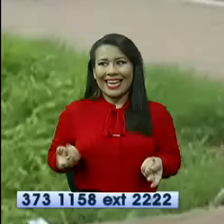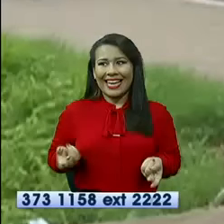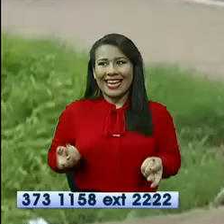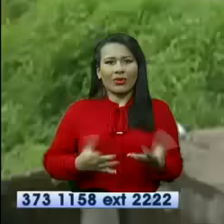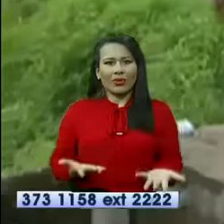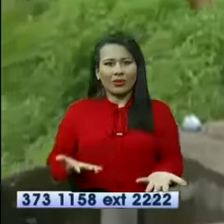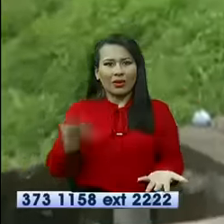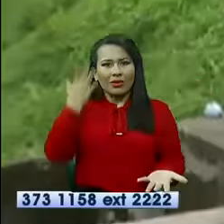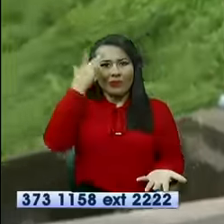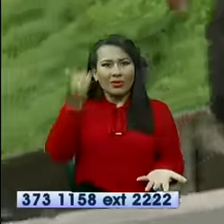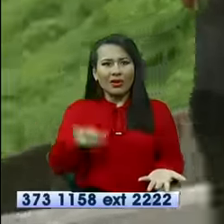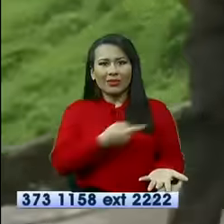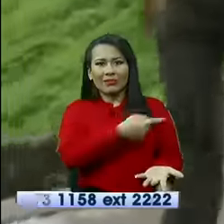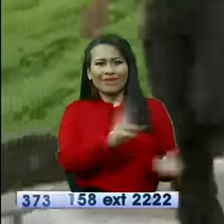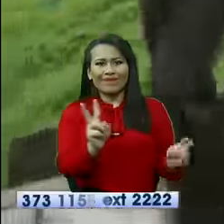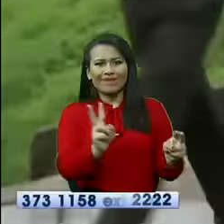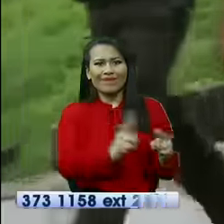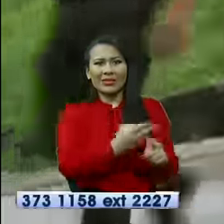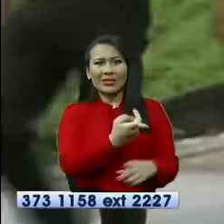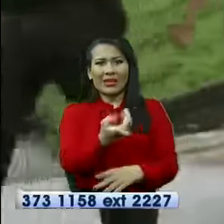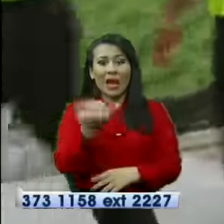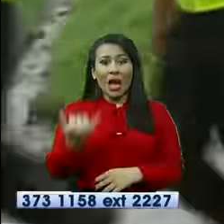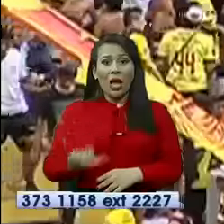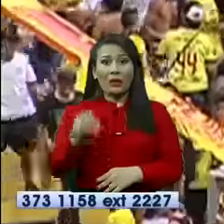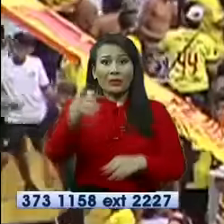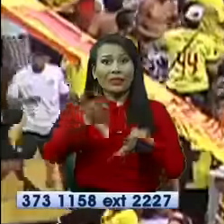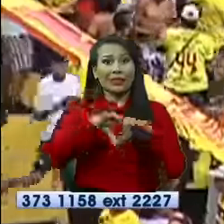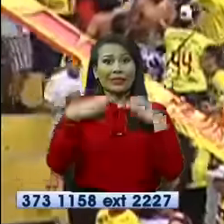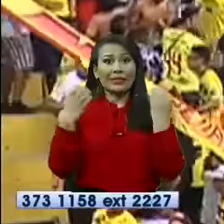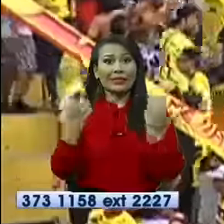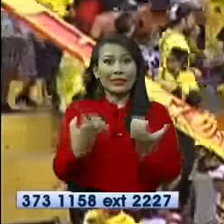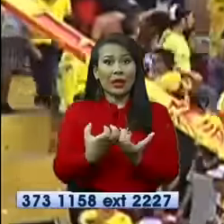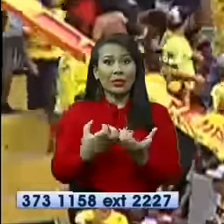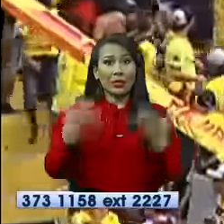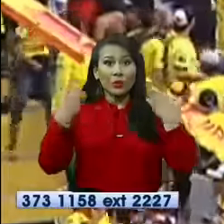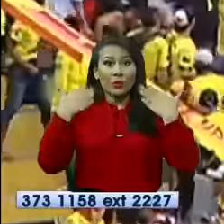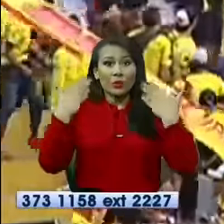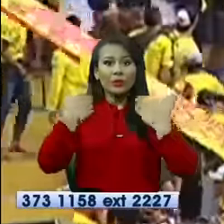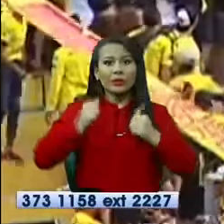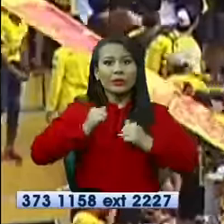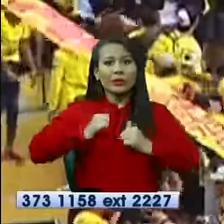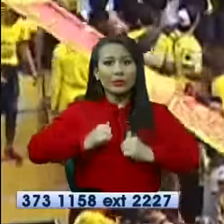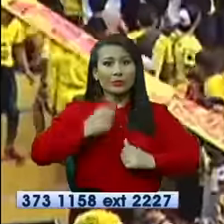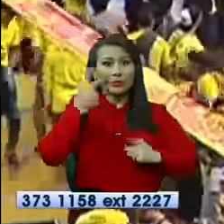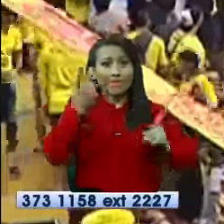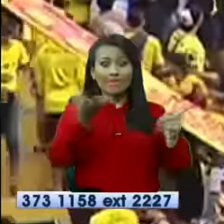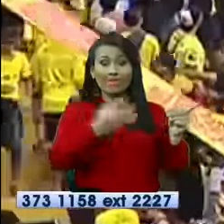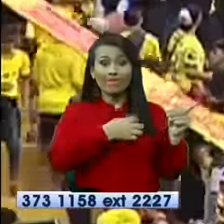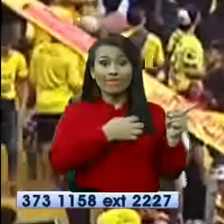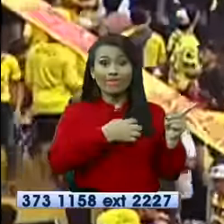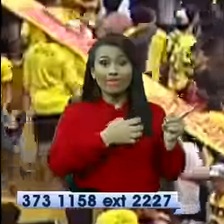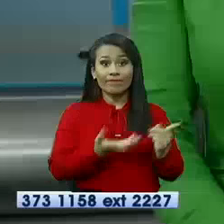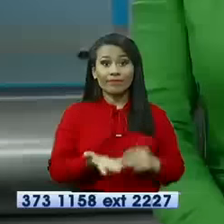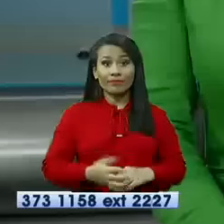desl en la última Gloria del Coloso del Salado informó Jorge